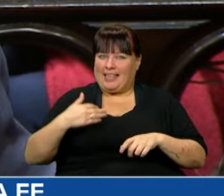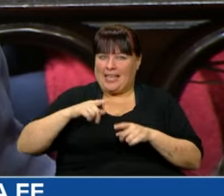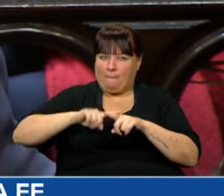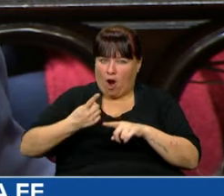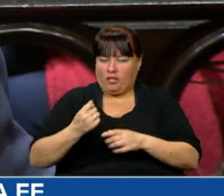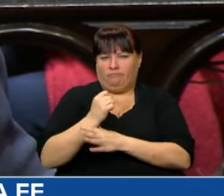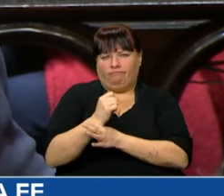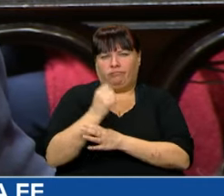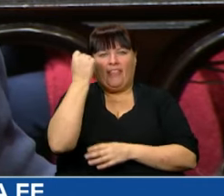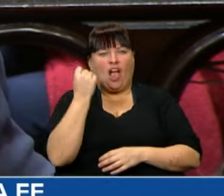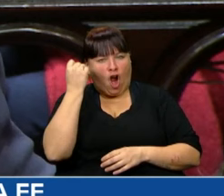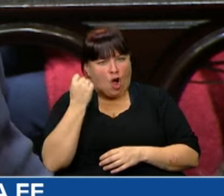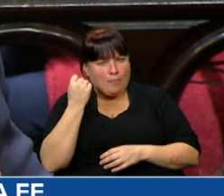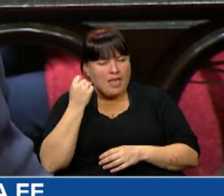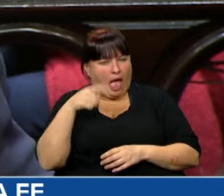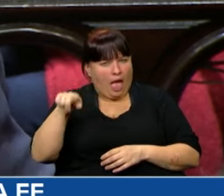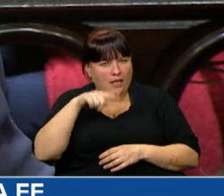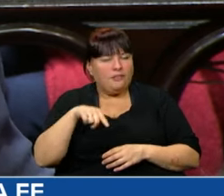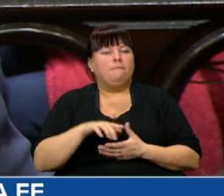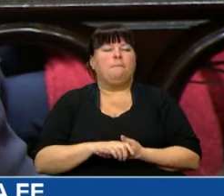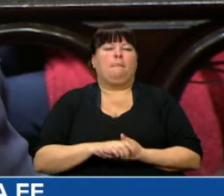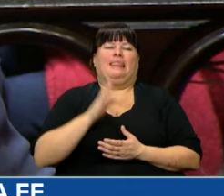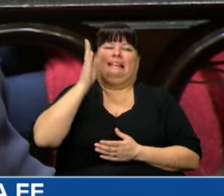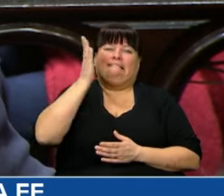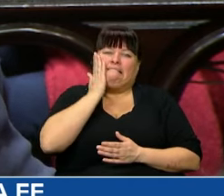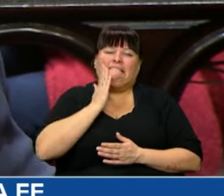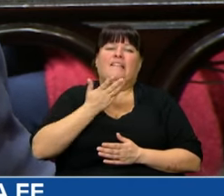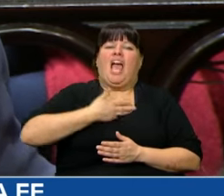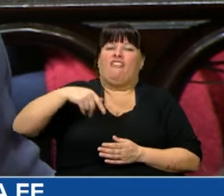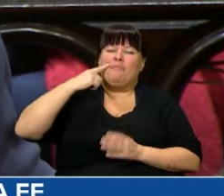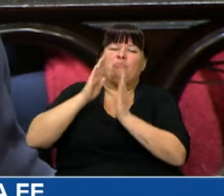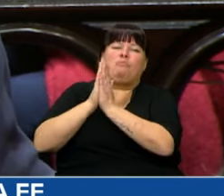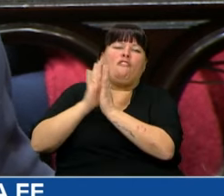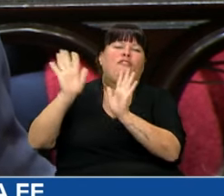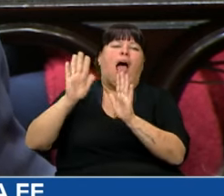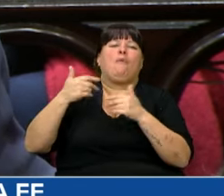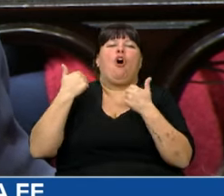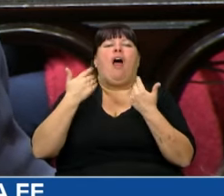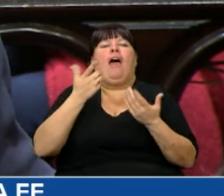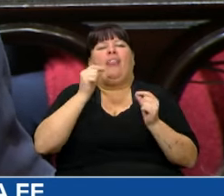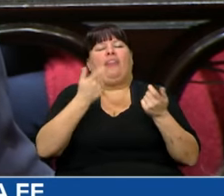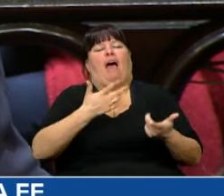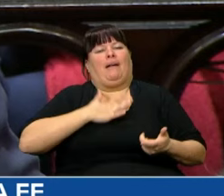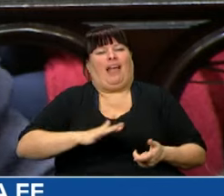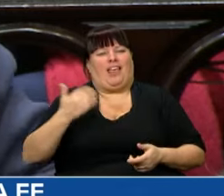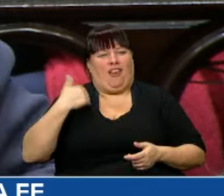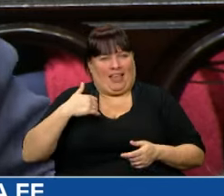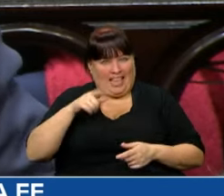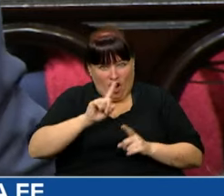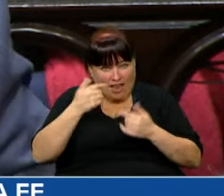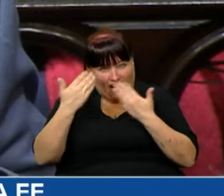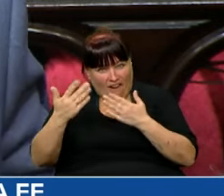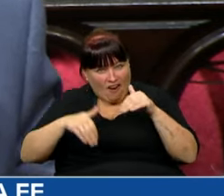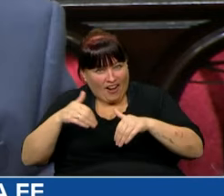Argentina y prestigiosos economistas yendo a pedirle al fondo que no le den aire a la Argentina. Eso no era